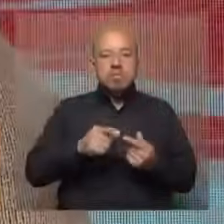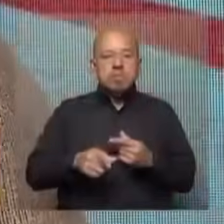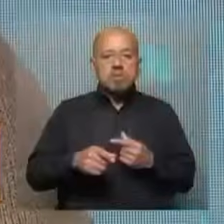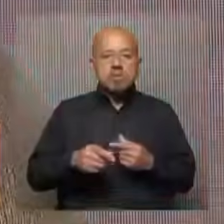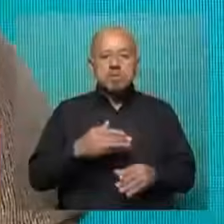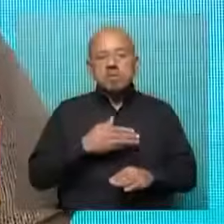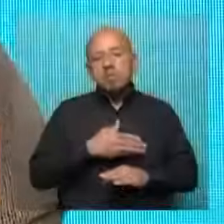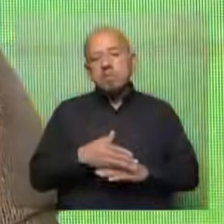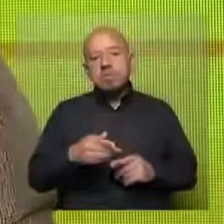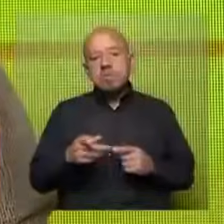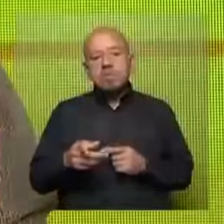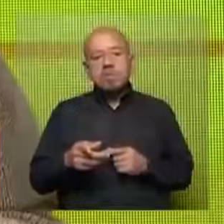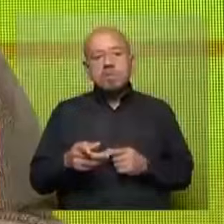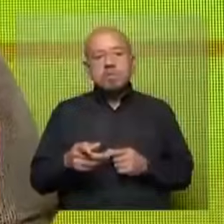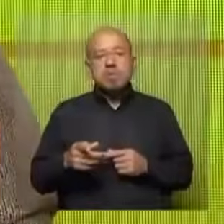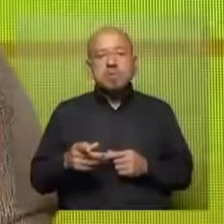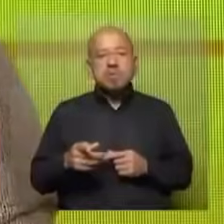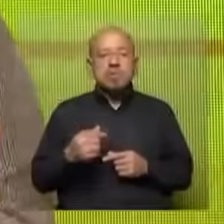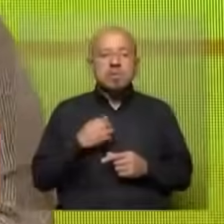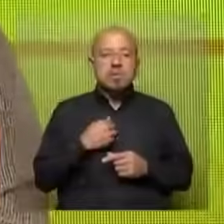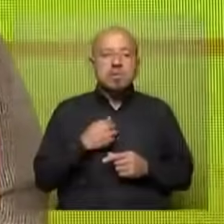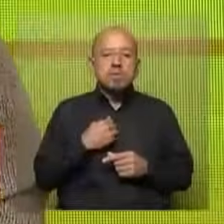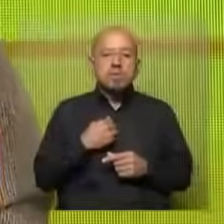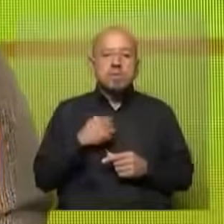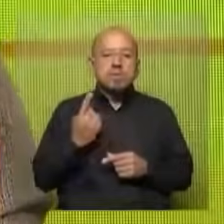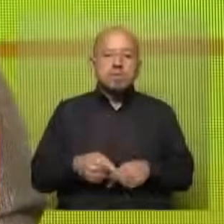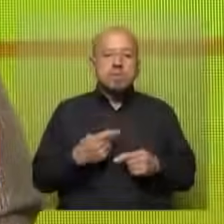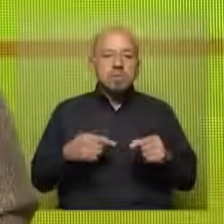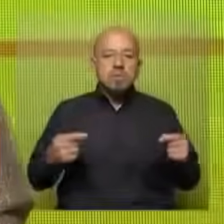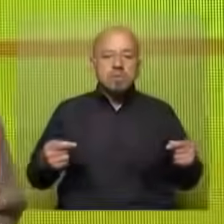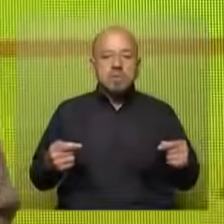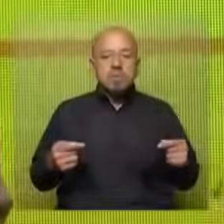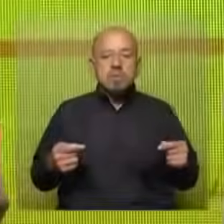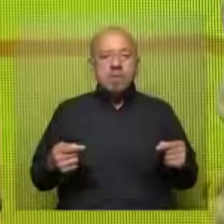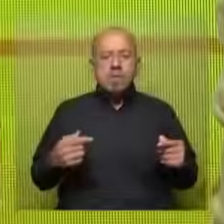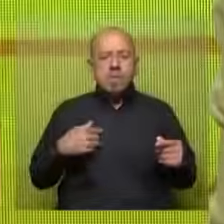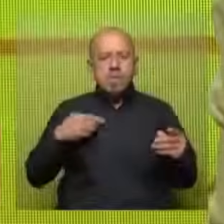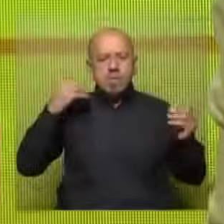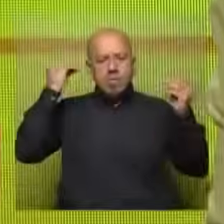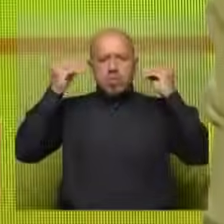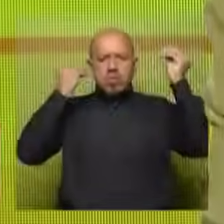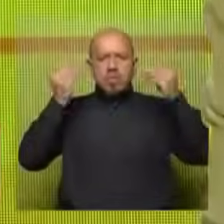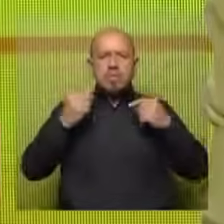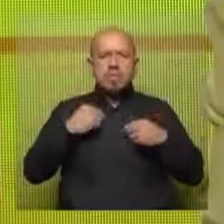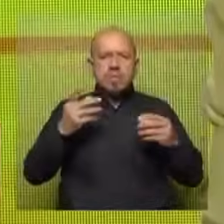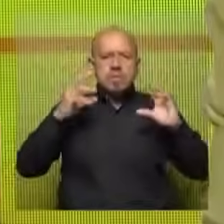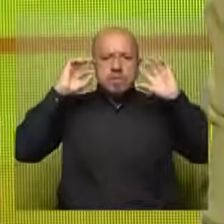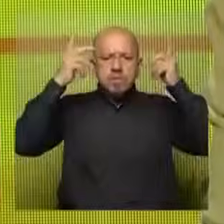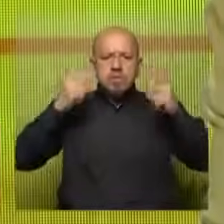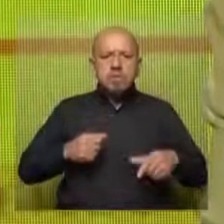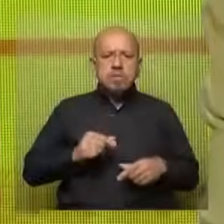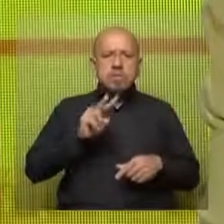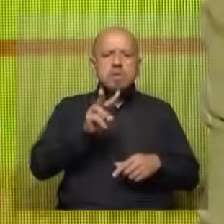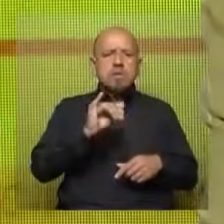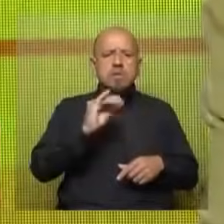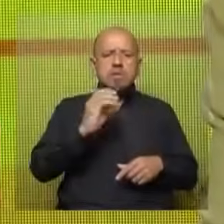ahí, sonás. A mí una de las cosas que también me preocupa es la violencia vicaria, cómo se